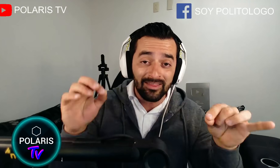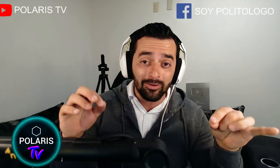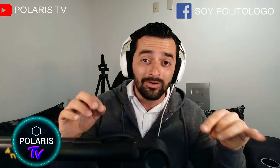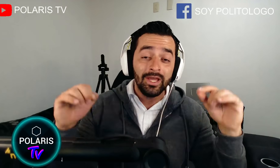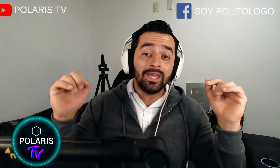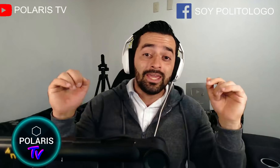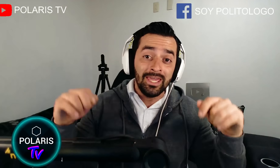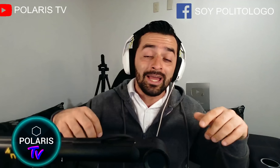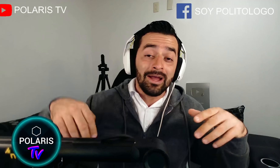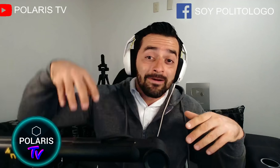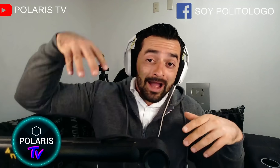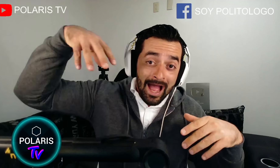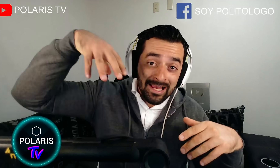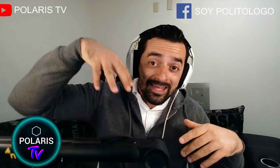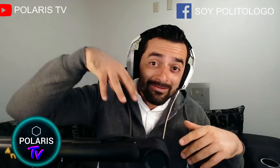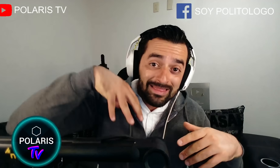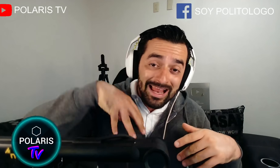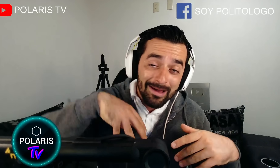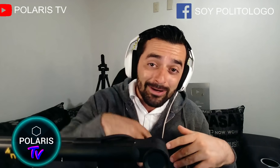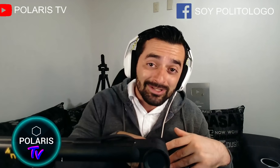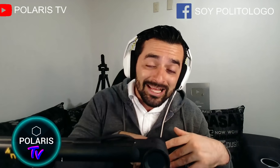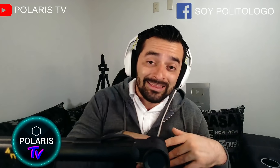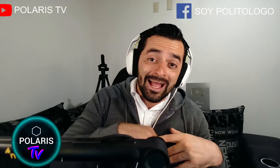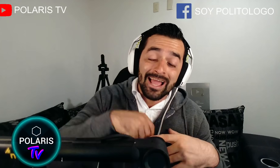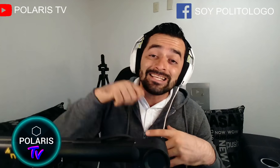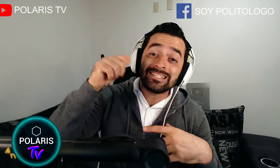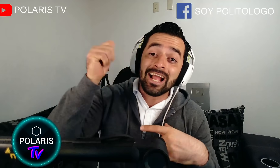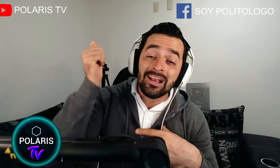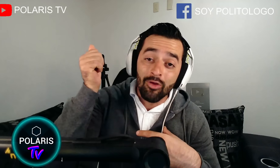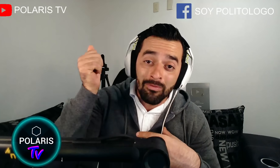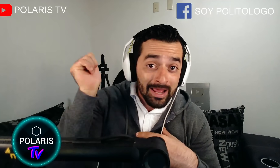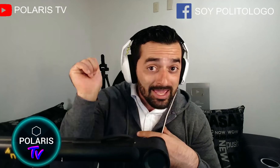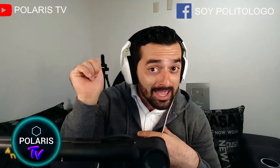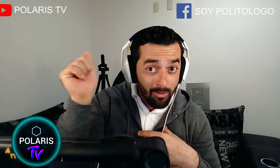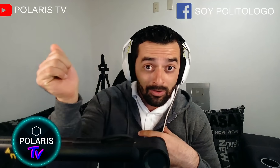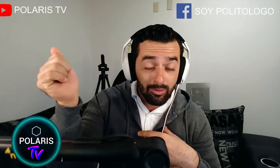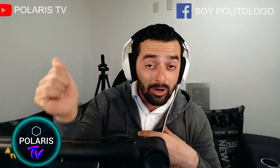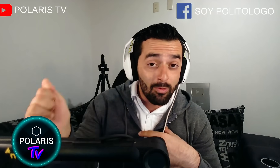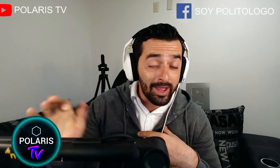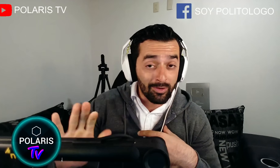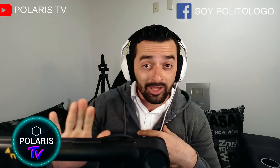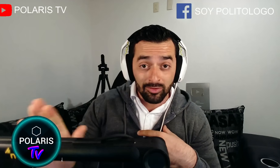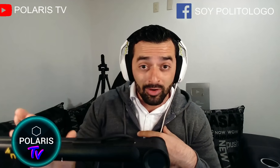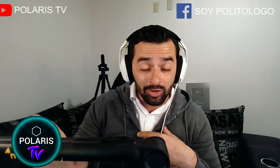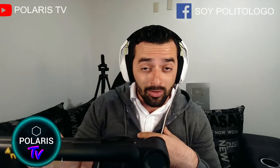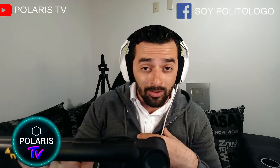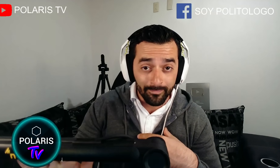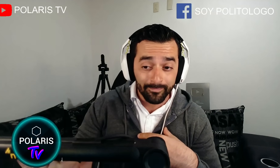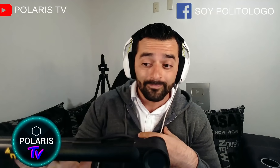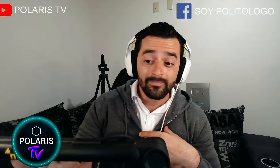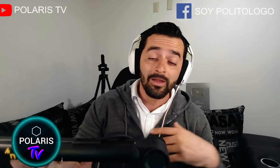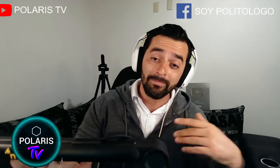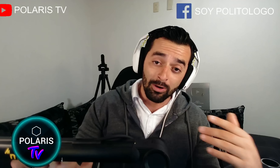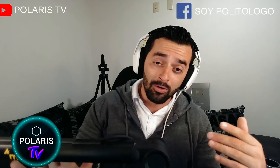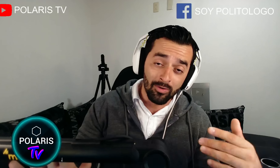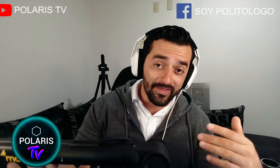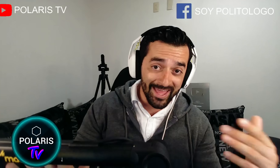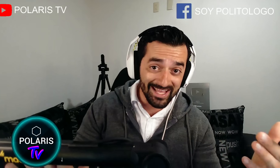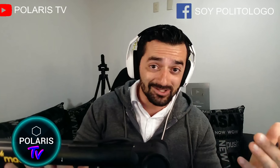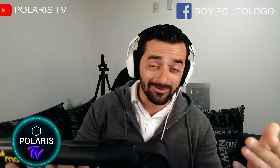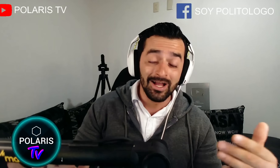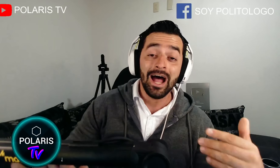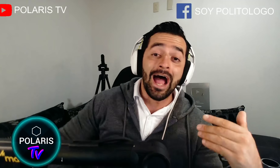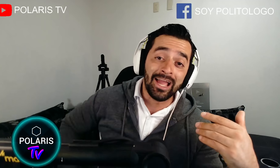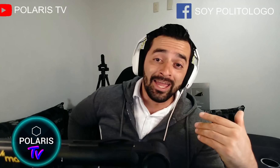un papelito y alguien mete la mano Santa y saca el nombre y a Ojo de buen cubero quien toque tocó pero ojo